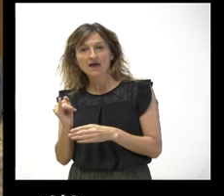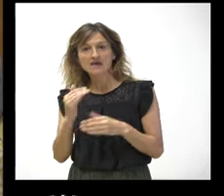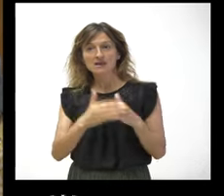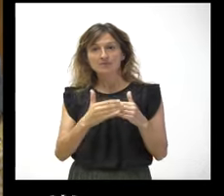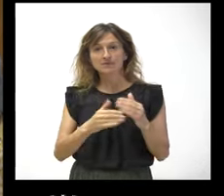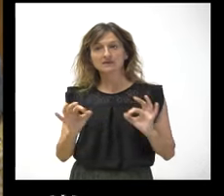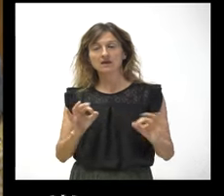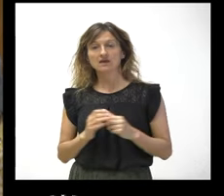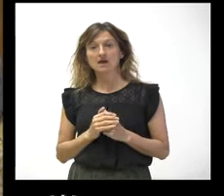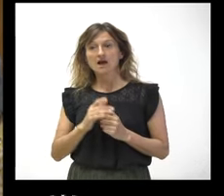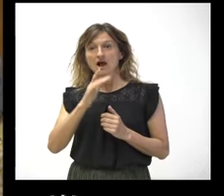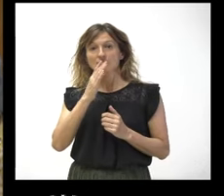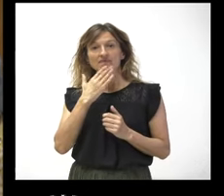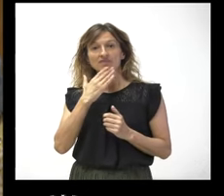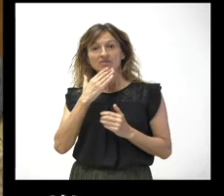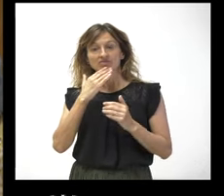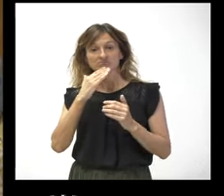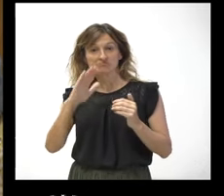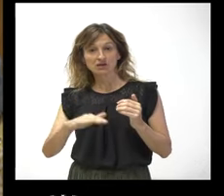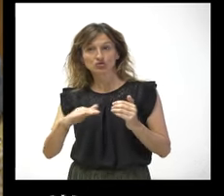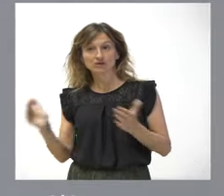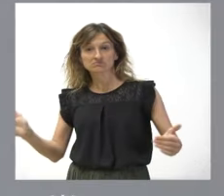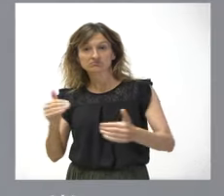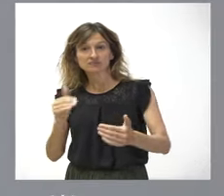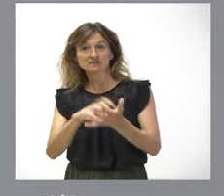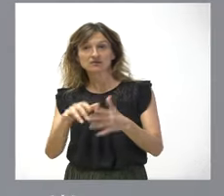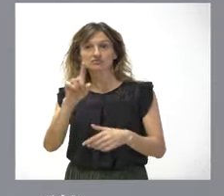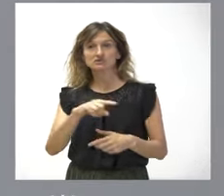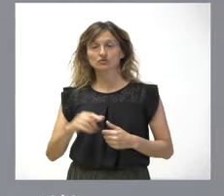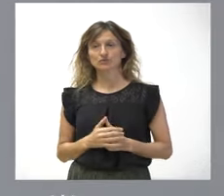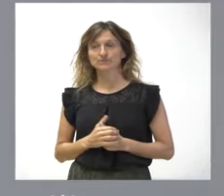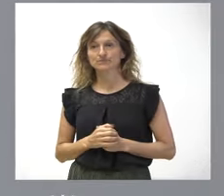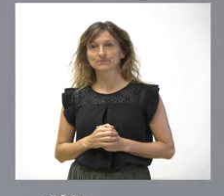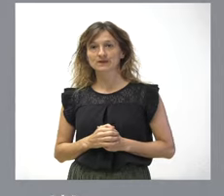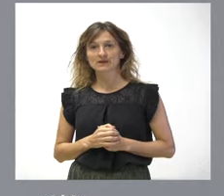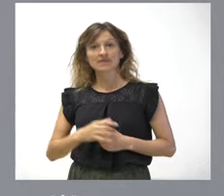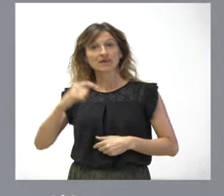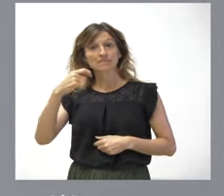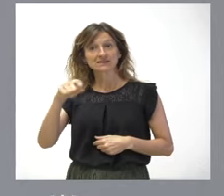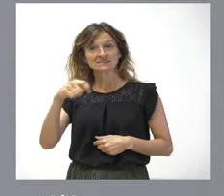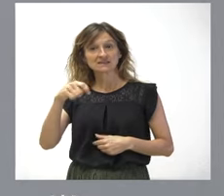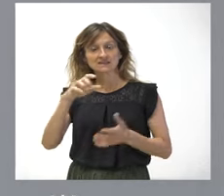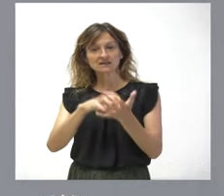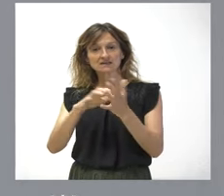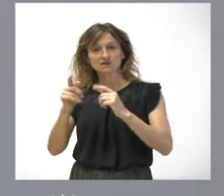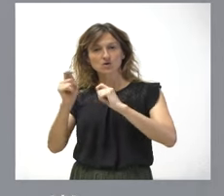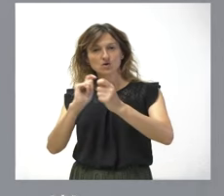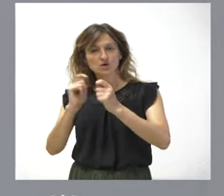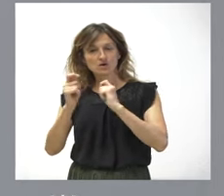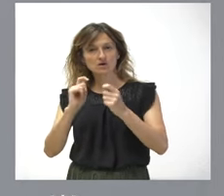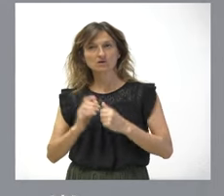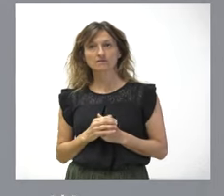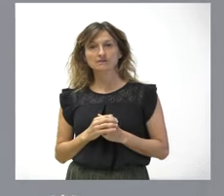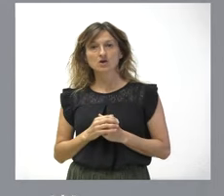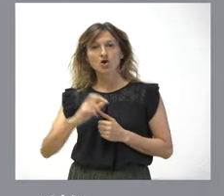mismo migrantes Menores en Castilla de León Cuál es la situación Sí el presidente de la junta de Castilla León mantiene conversaciones habituales con